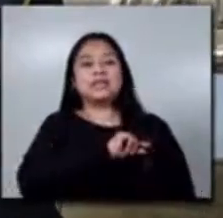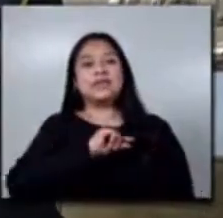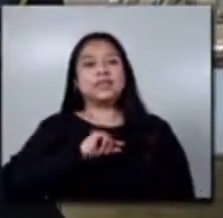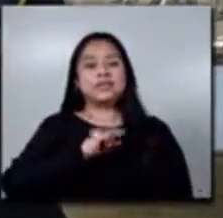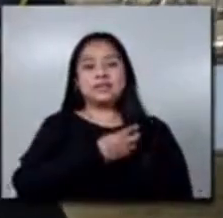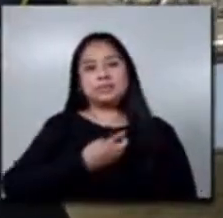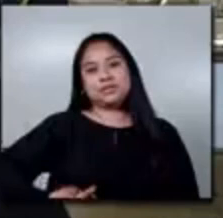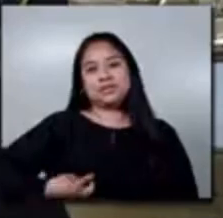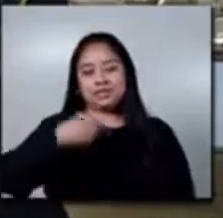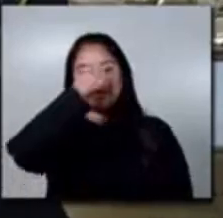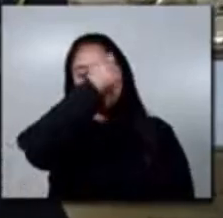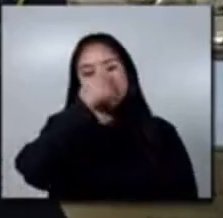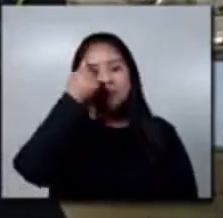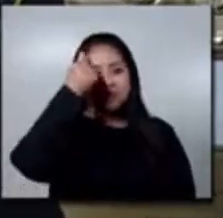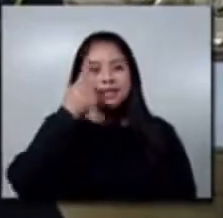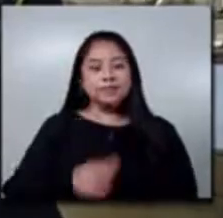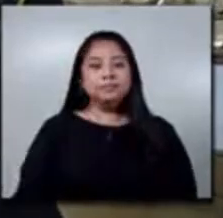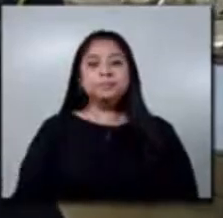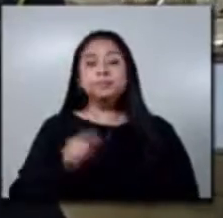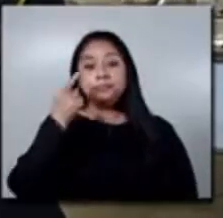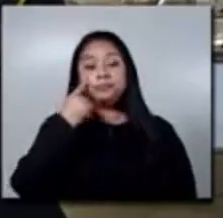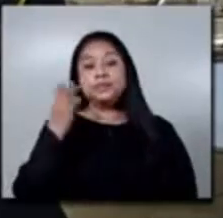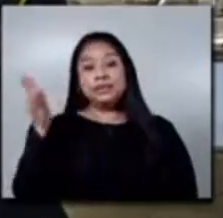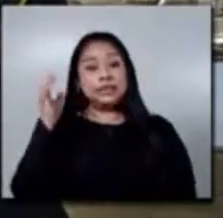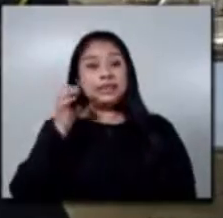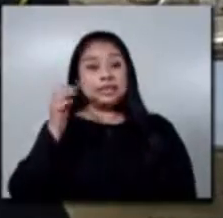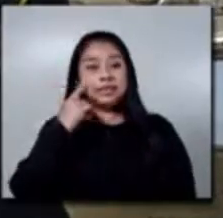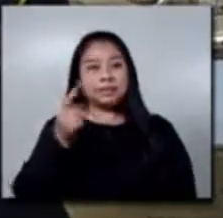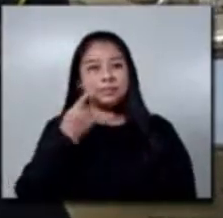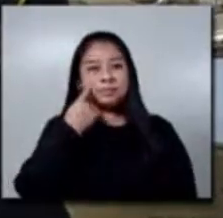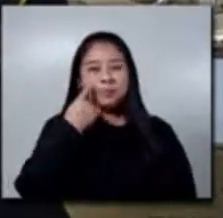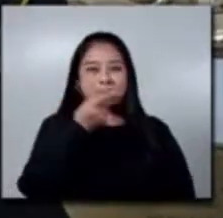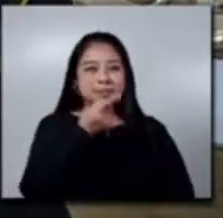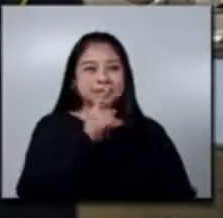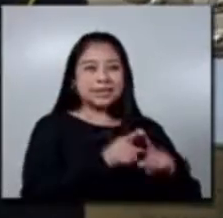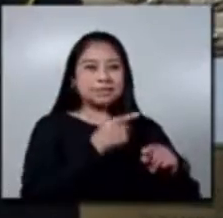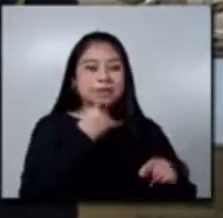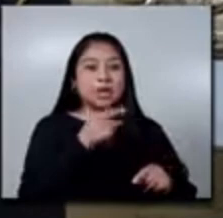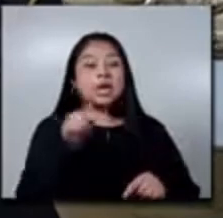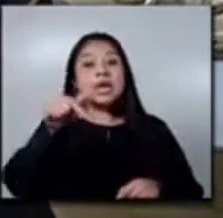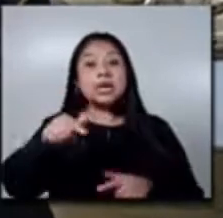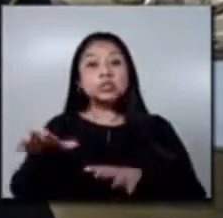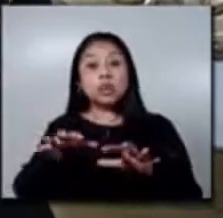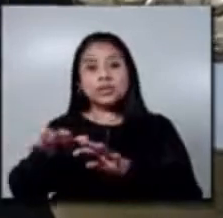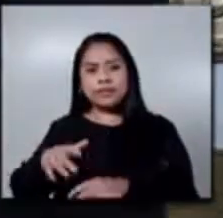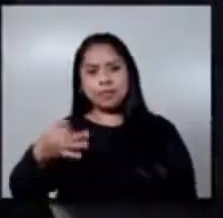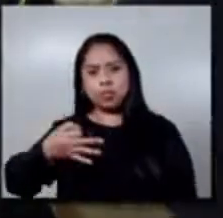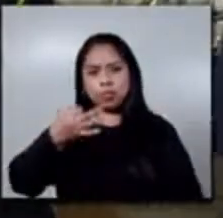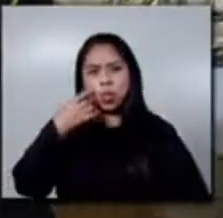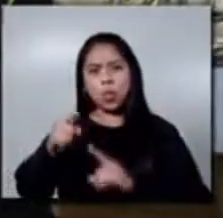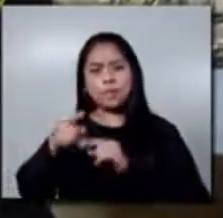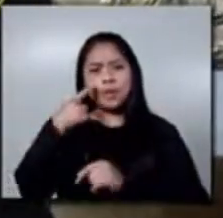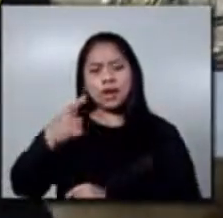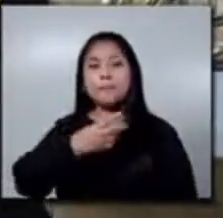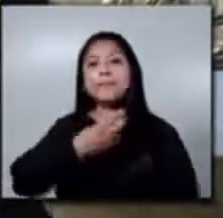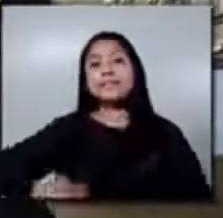presidente, el doctor Alejandro Yamatei. Elizabeth, pues como podemos observar, pues ese es un acto protocolario el cual el mandatario pues hace mención